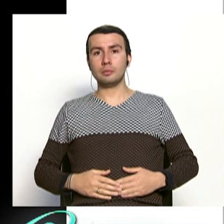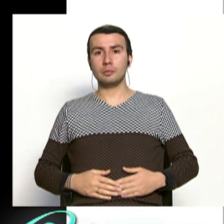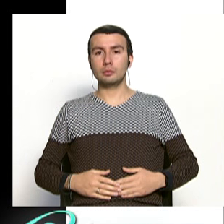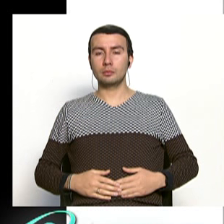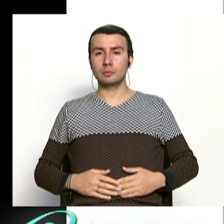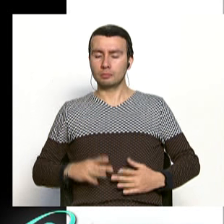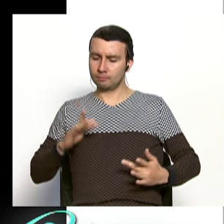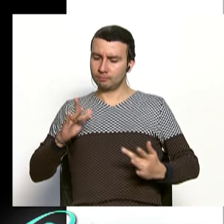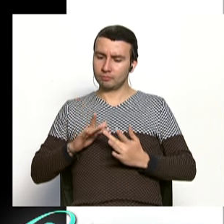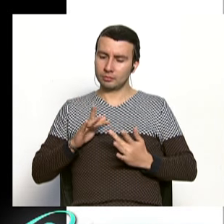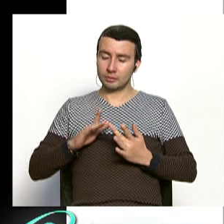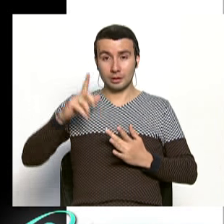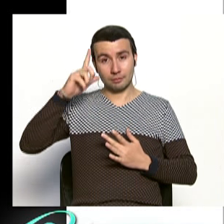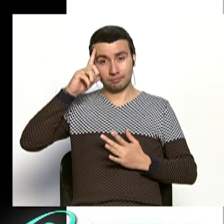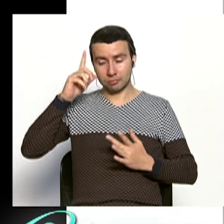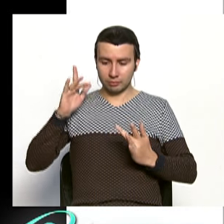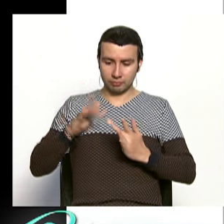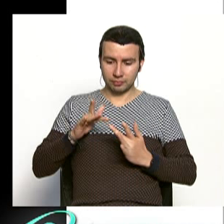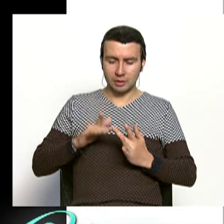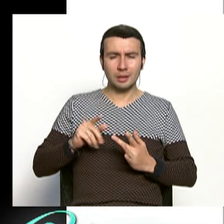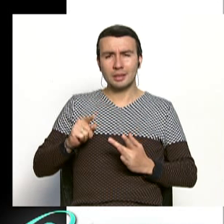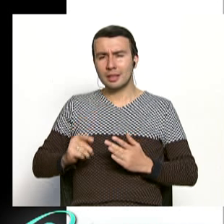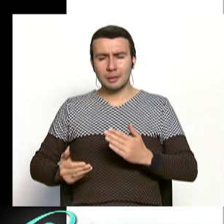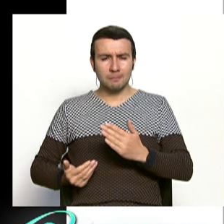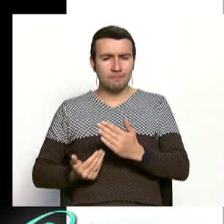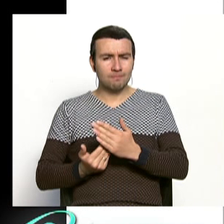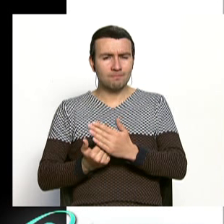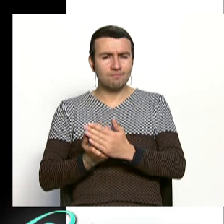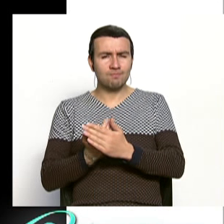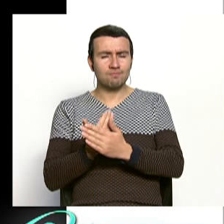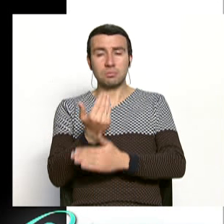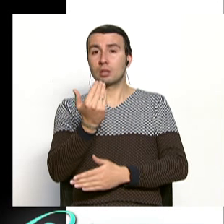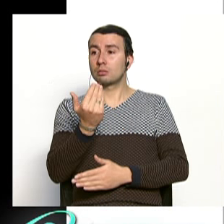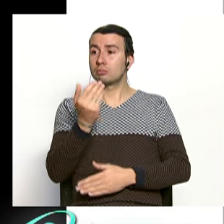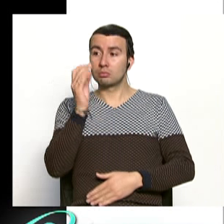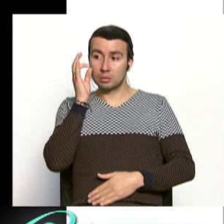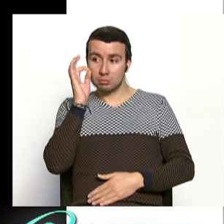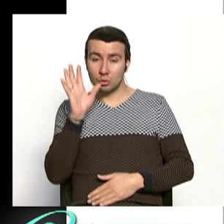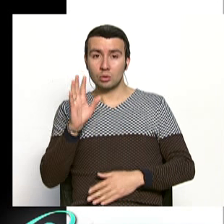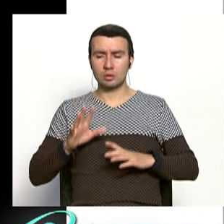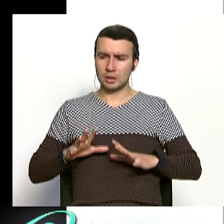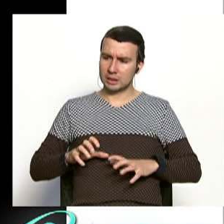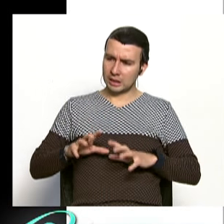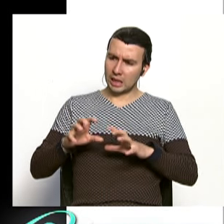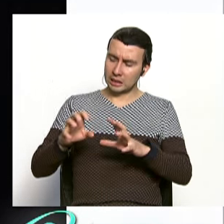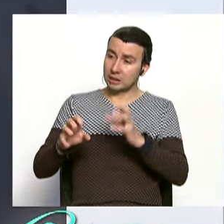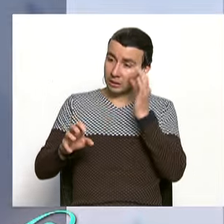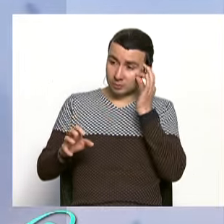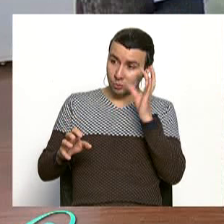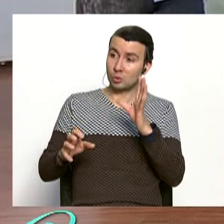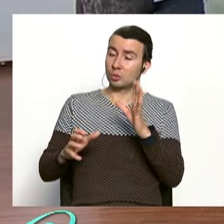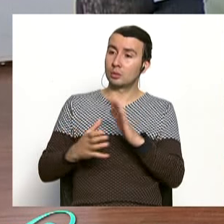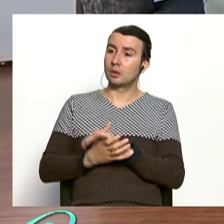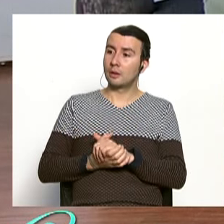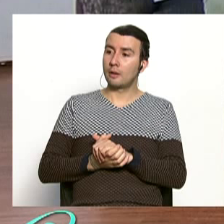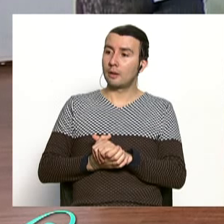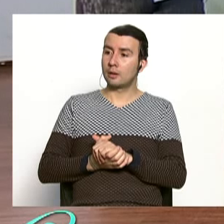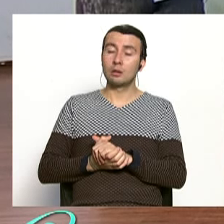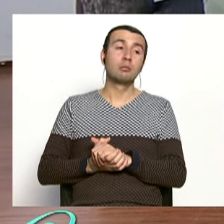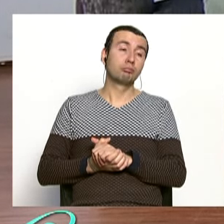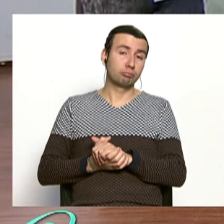ginecológico ser un inicio o una manifestación o una indicación de un cáncer Sí